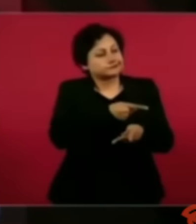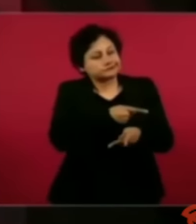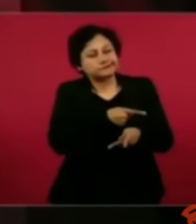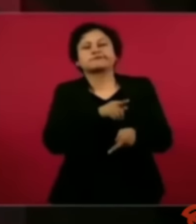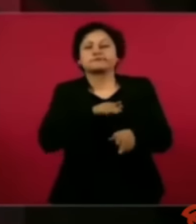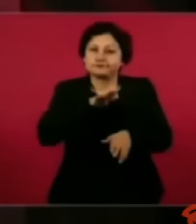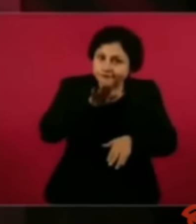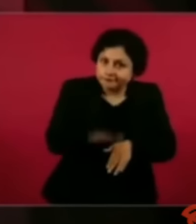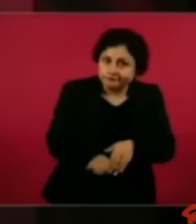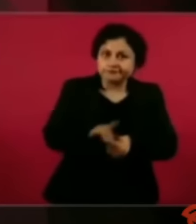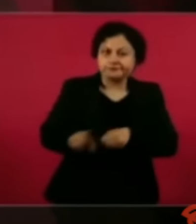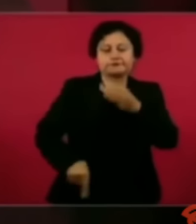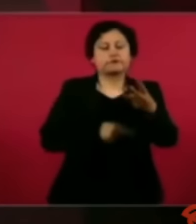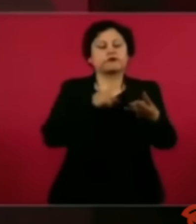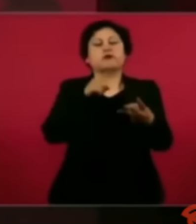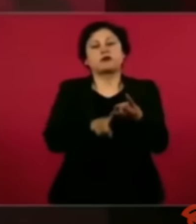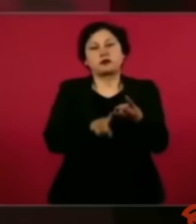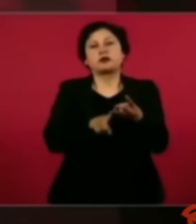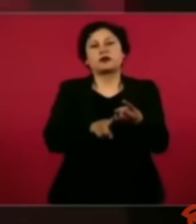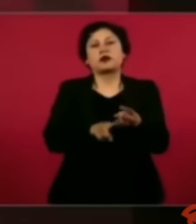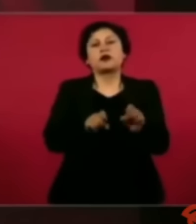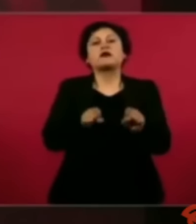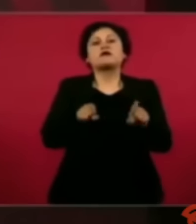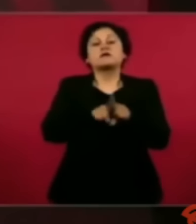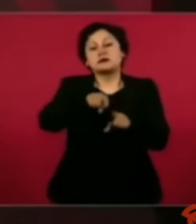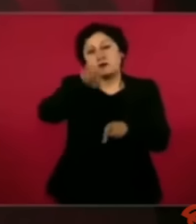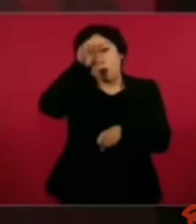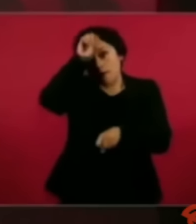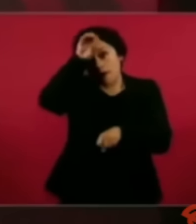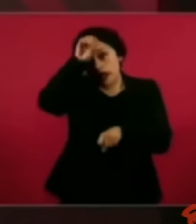Avanzaron privatizando las minas.